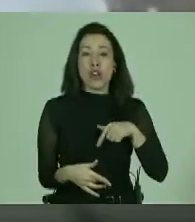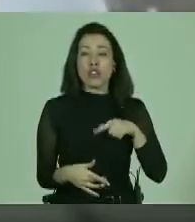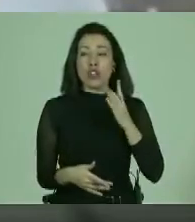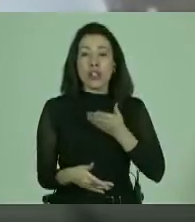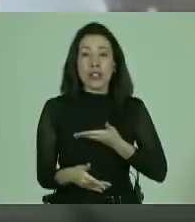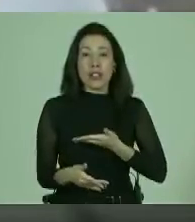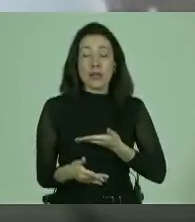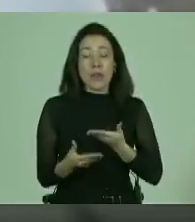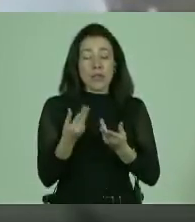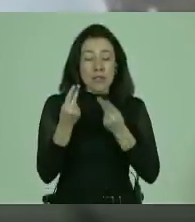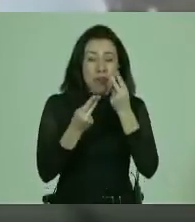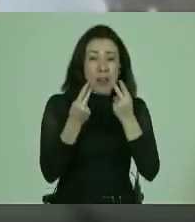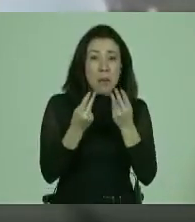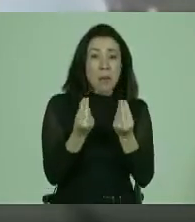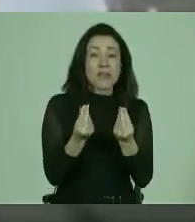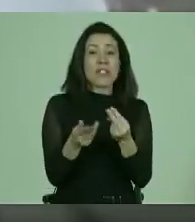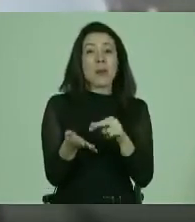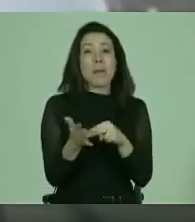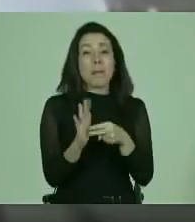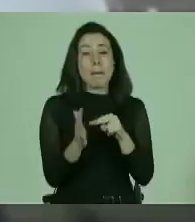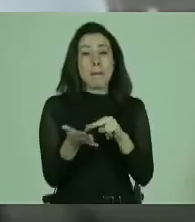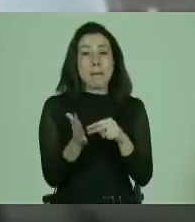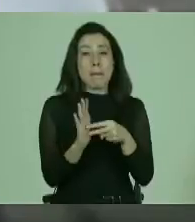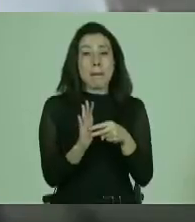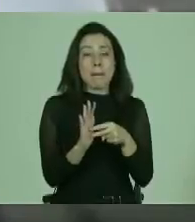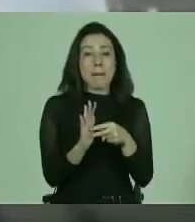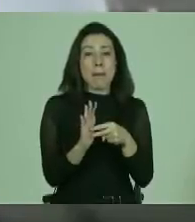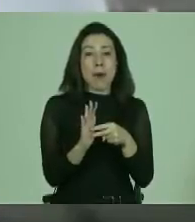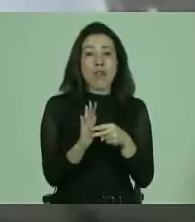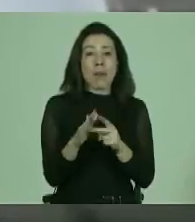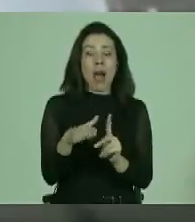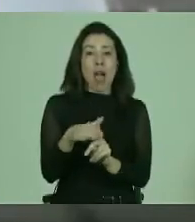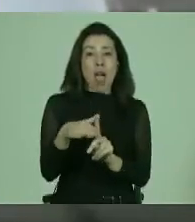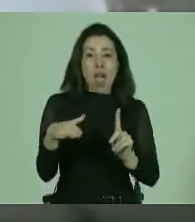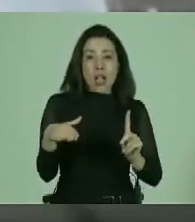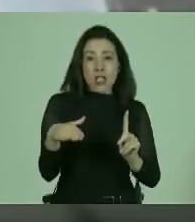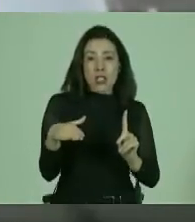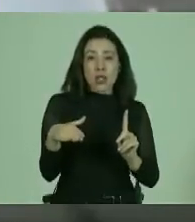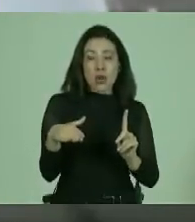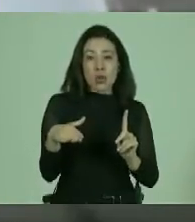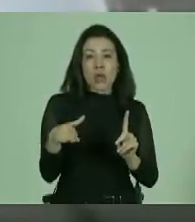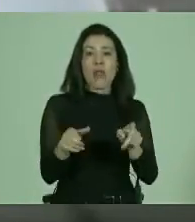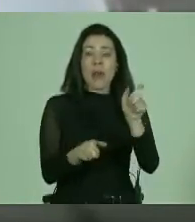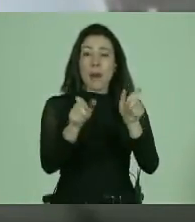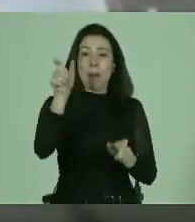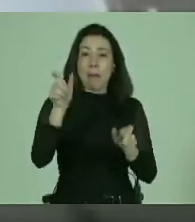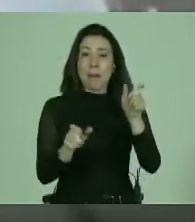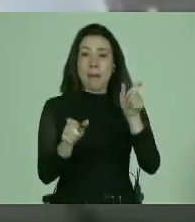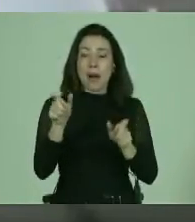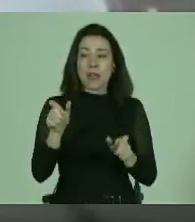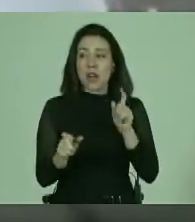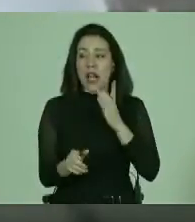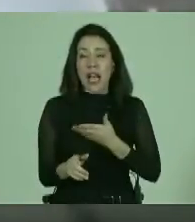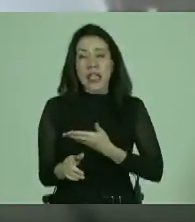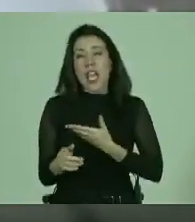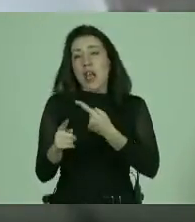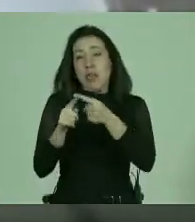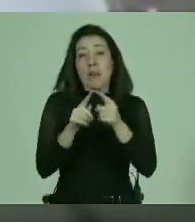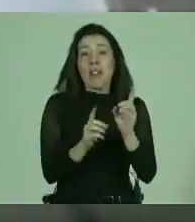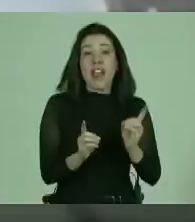encontramos muchas veces como problemas y exclusiones de las personas que tienen determinadas discapacidades